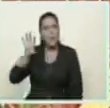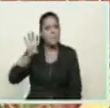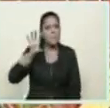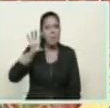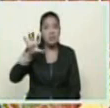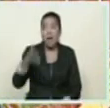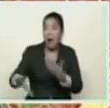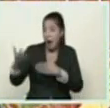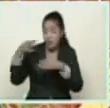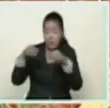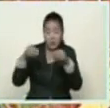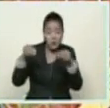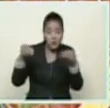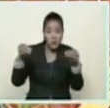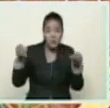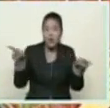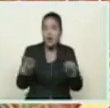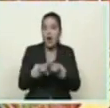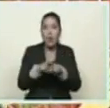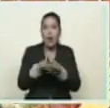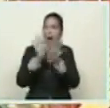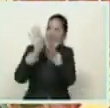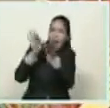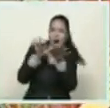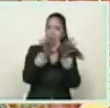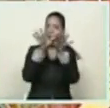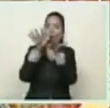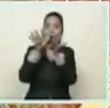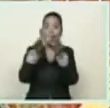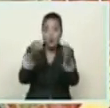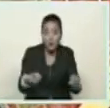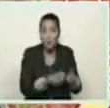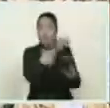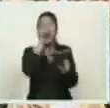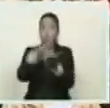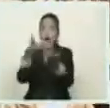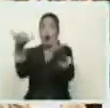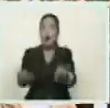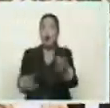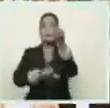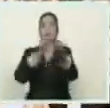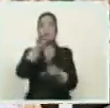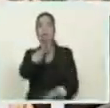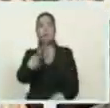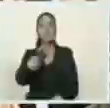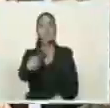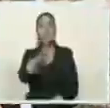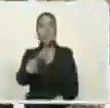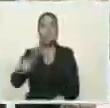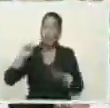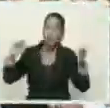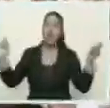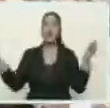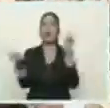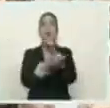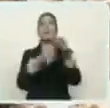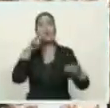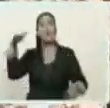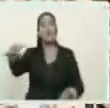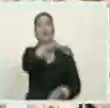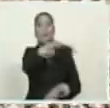propias cenizas como el ave fénix y ponerla en el siglo 21 en la vanguardia de los cambios del mundo